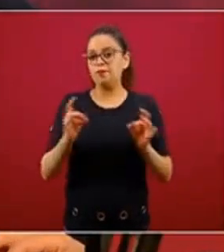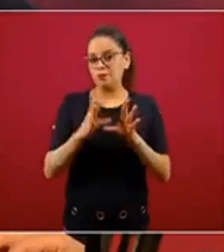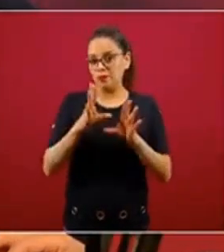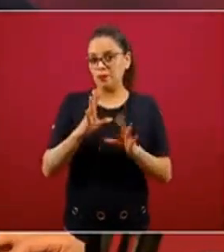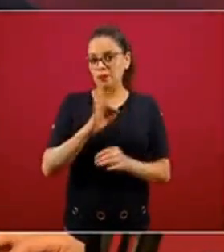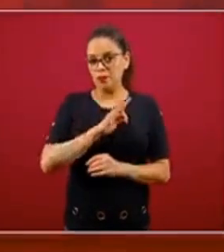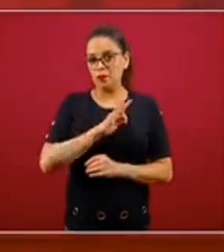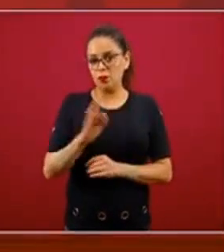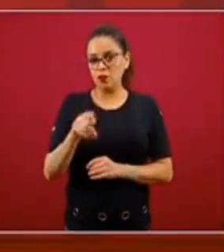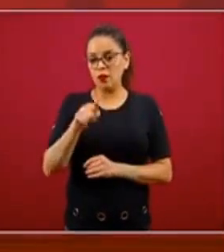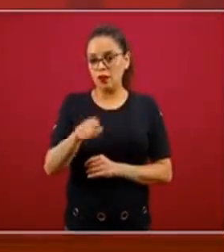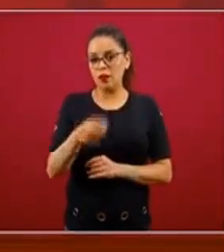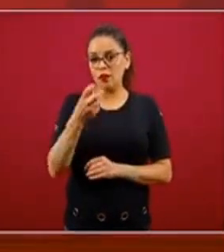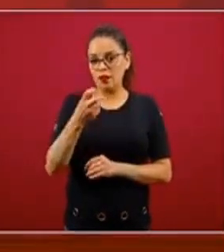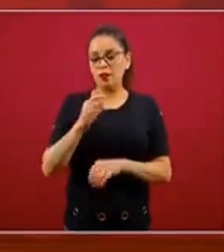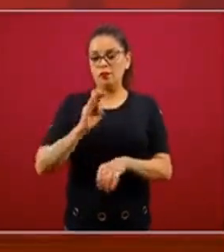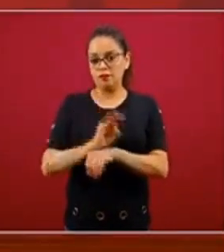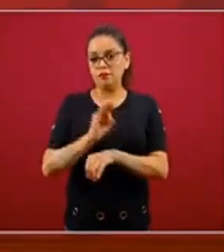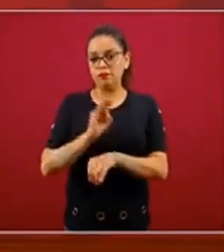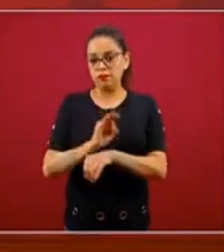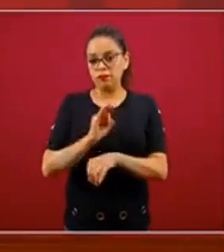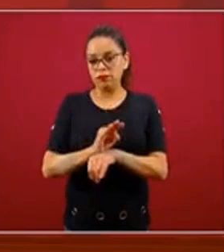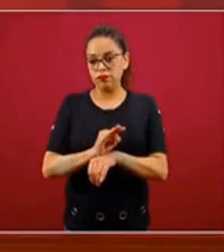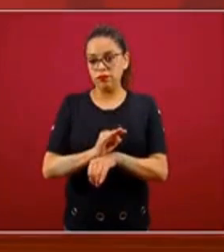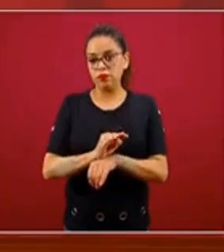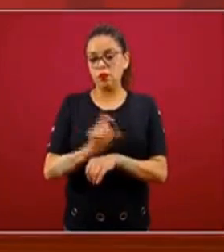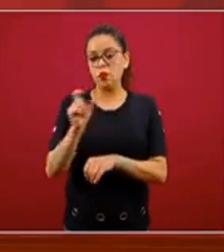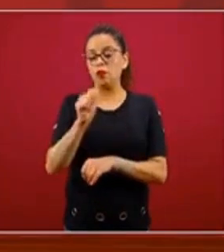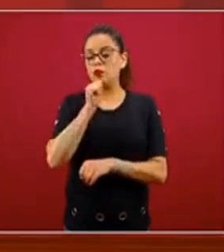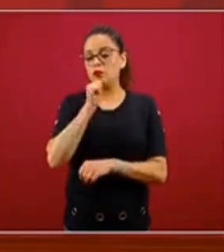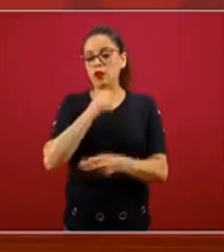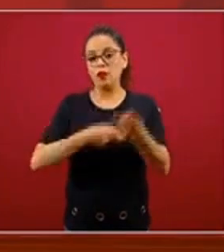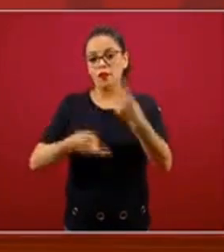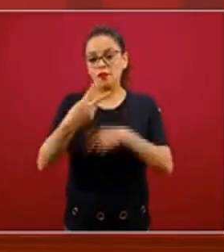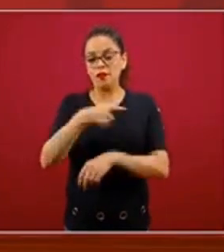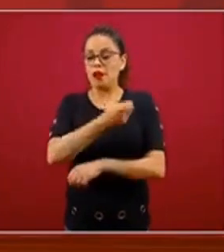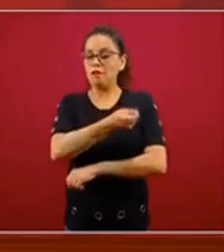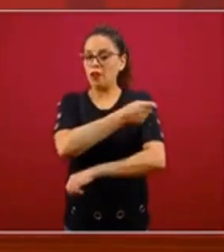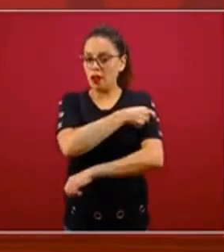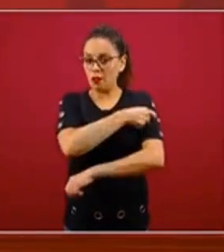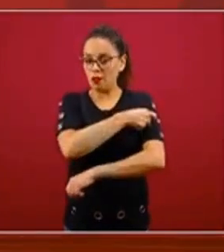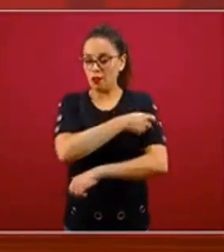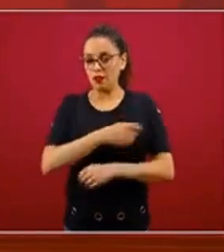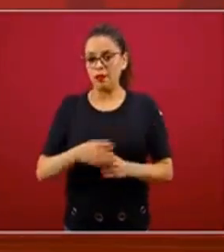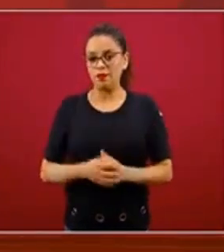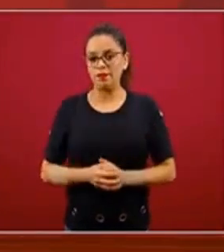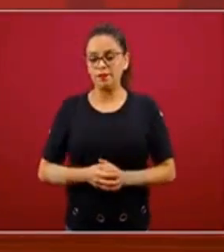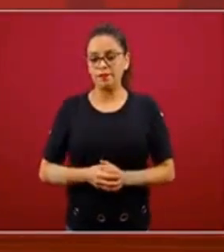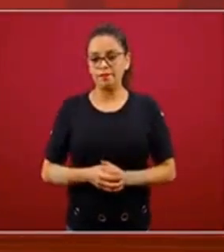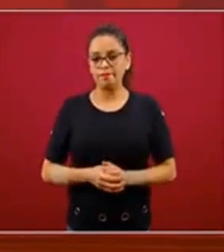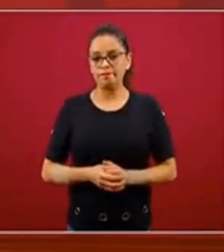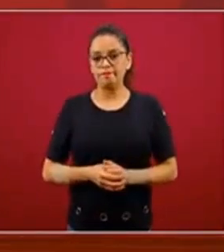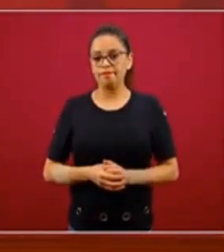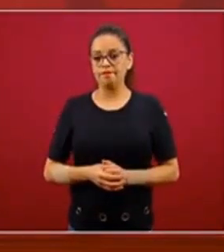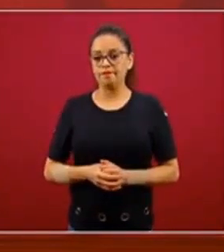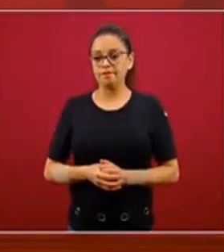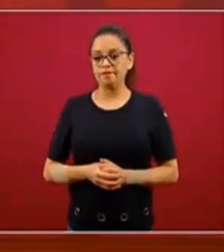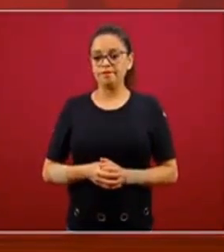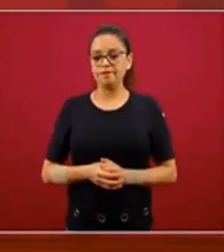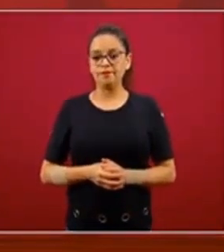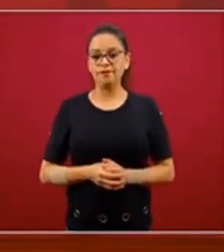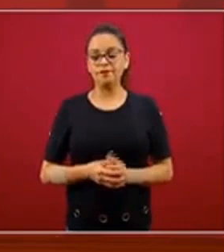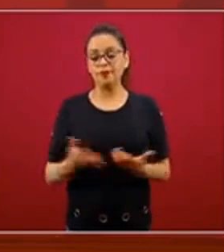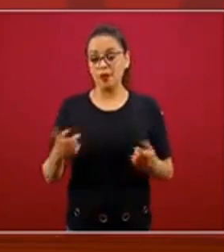más protegidos antes de que llegue la vacuna. Entonces, por eso se señala que los jóvenes, las gentes que